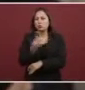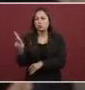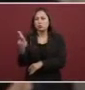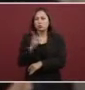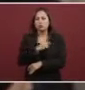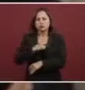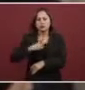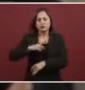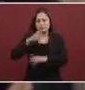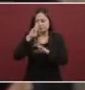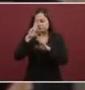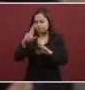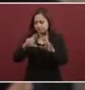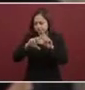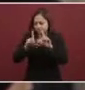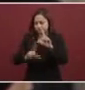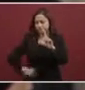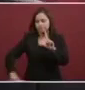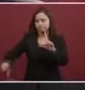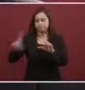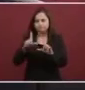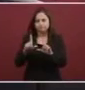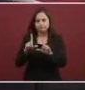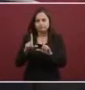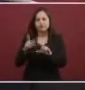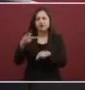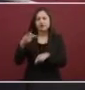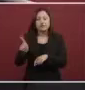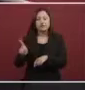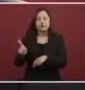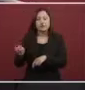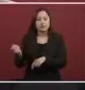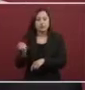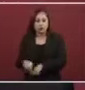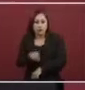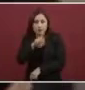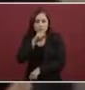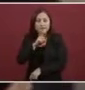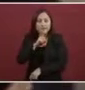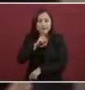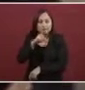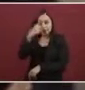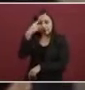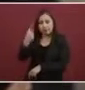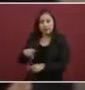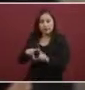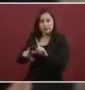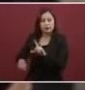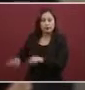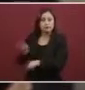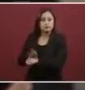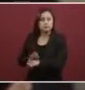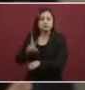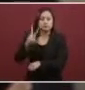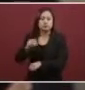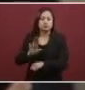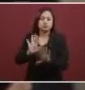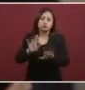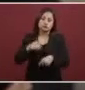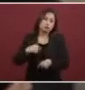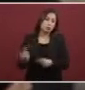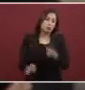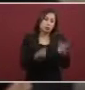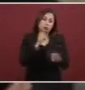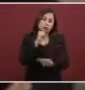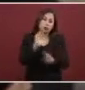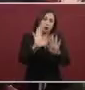nadie está obligado a mentir por la patria. Como le decía, no tengo preguntas, pero le agradezco infinitamente que me